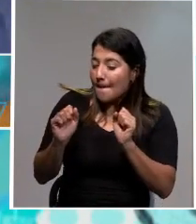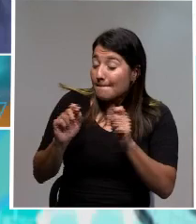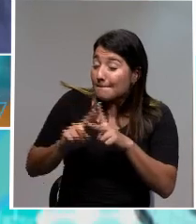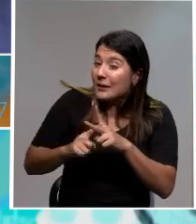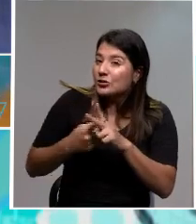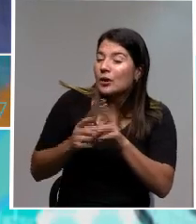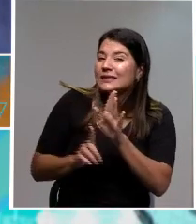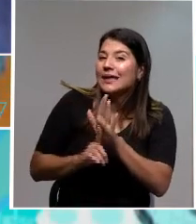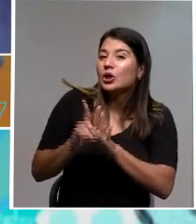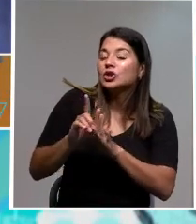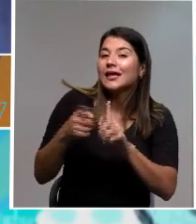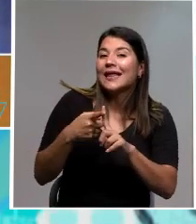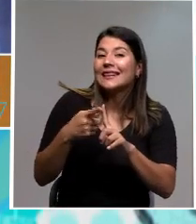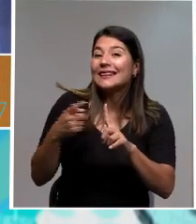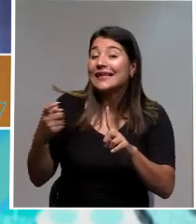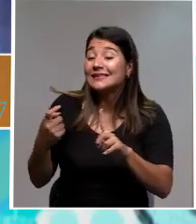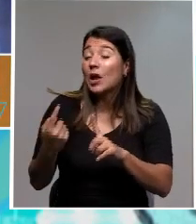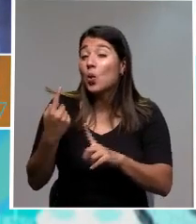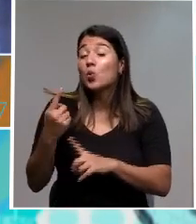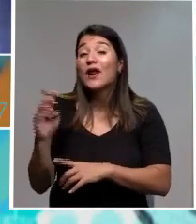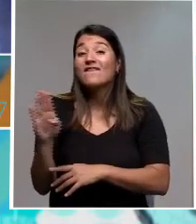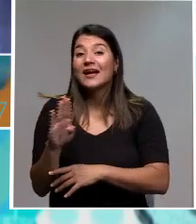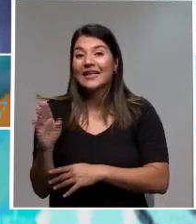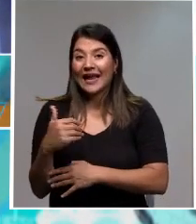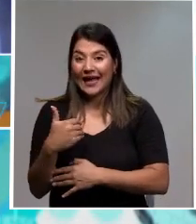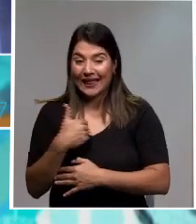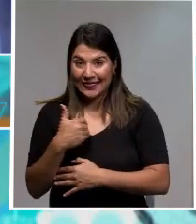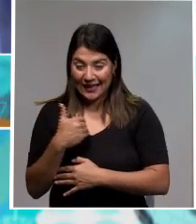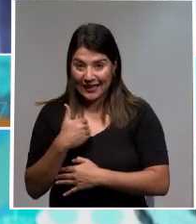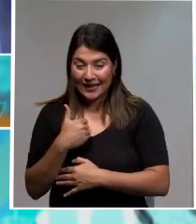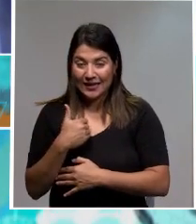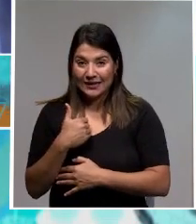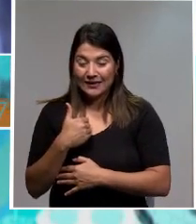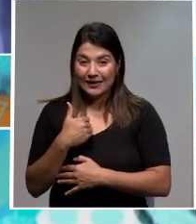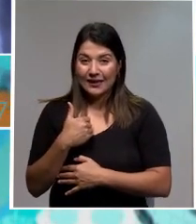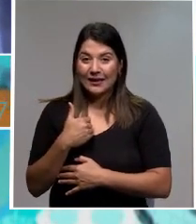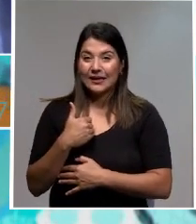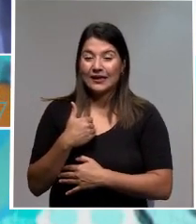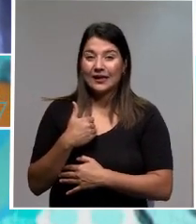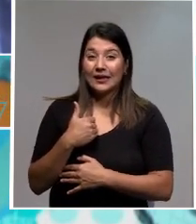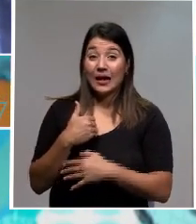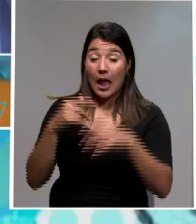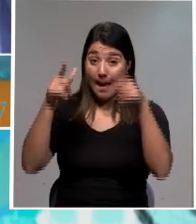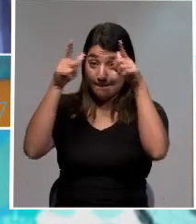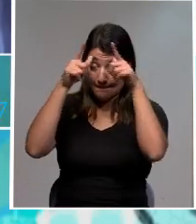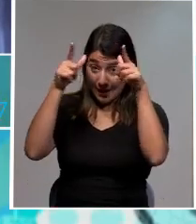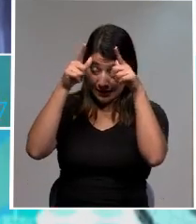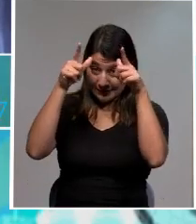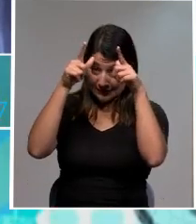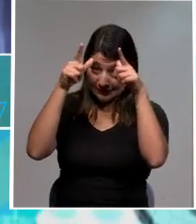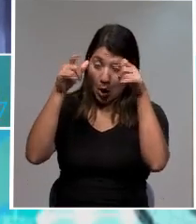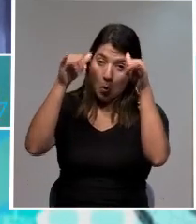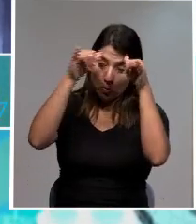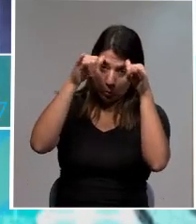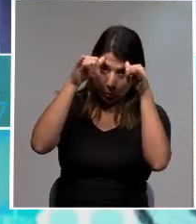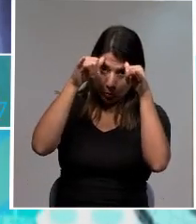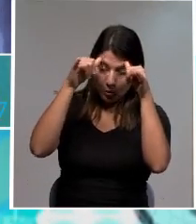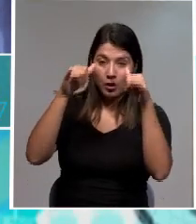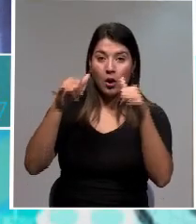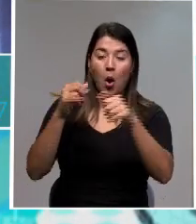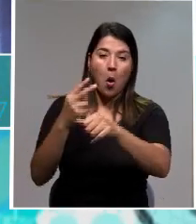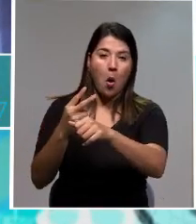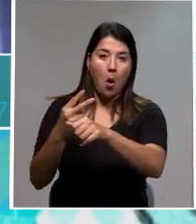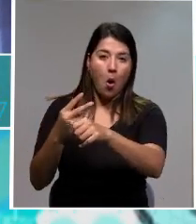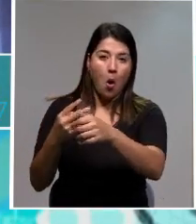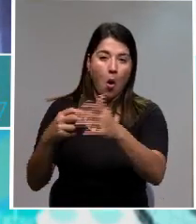evolucionó a partir de una bacteria que se encuentra en las vacas y en el ganado bovino, que se